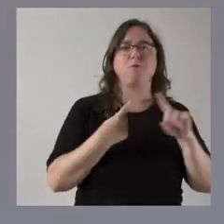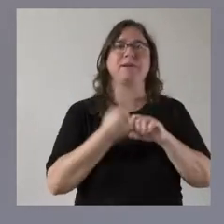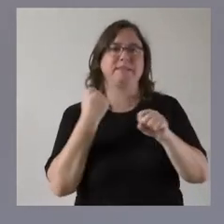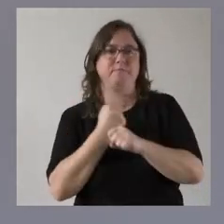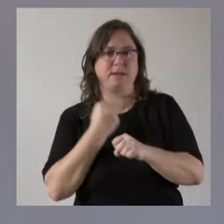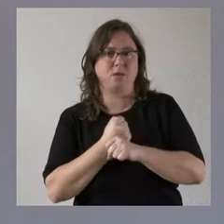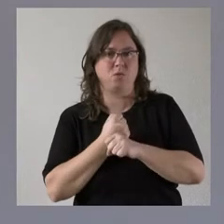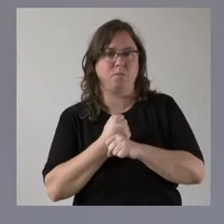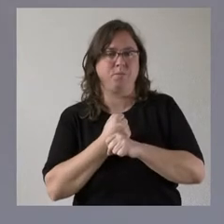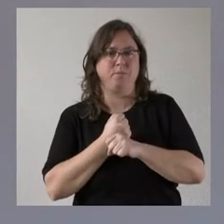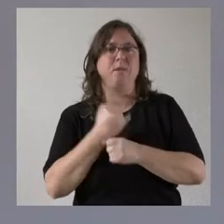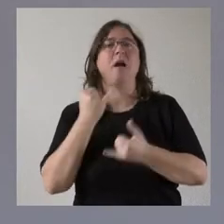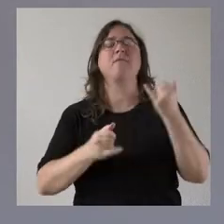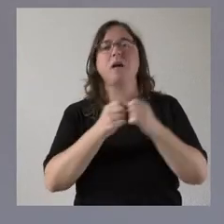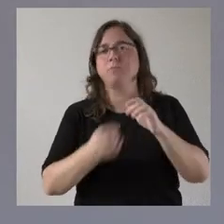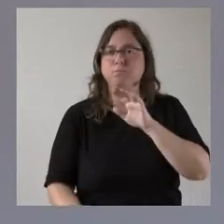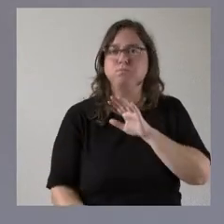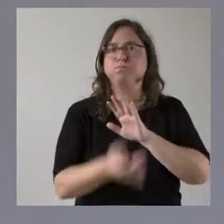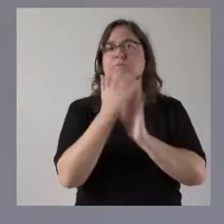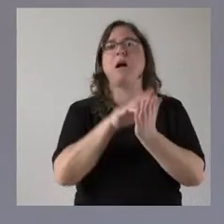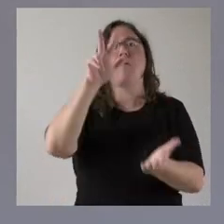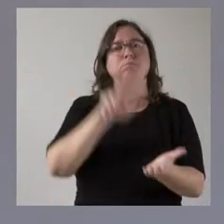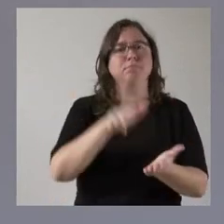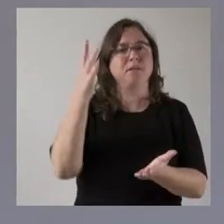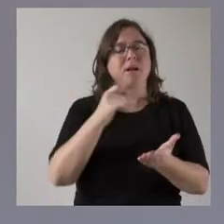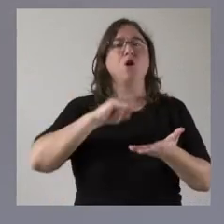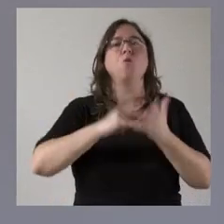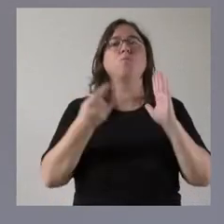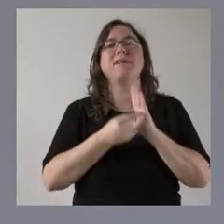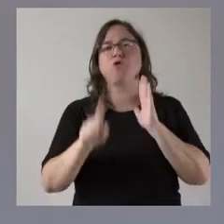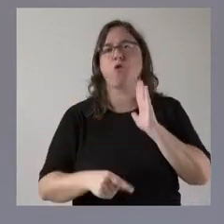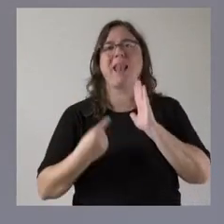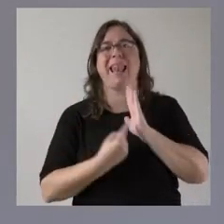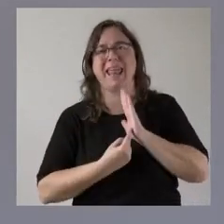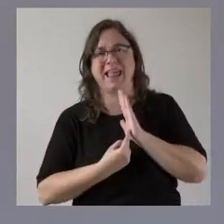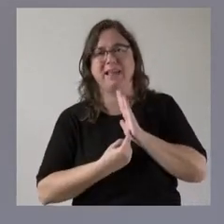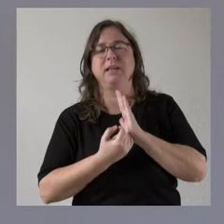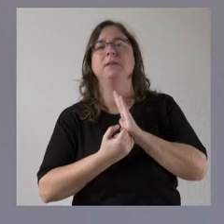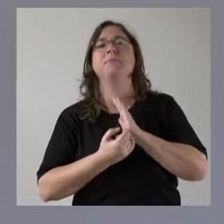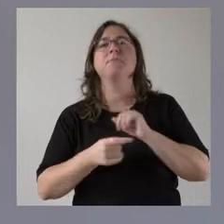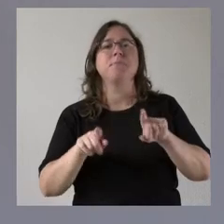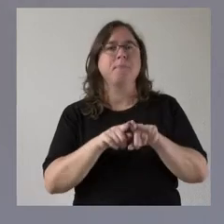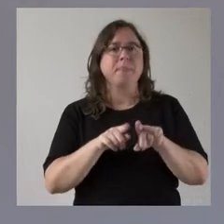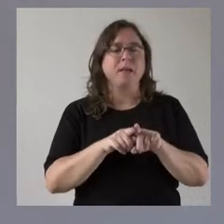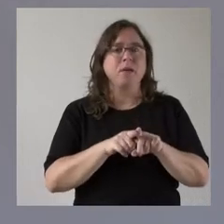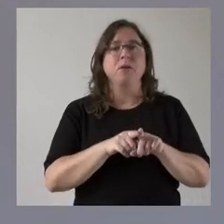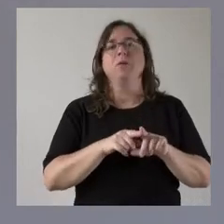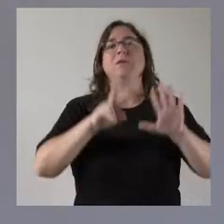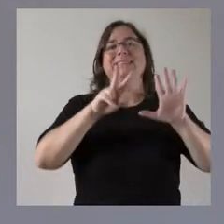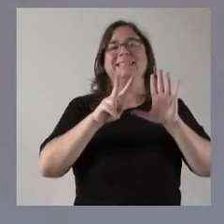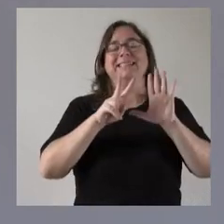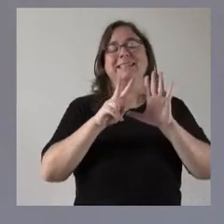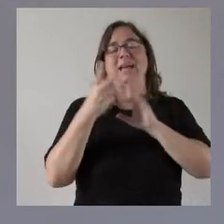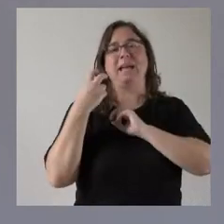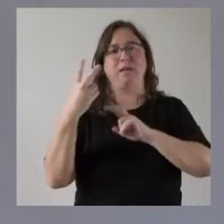se ha impulsado y ha aprobado el proyecto de ley que supone una rebaja de 7 impuestos en nuestra